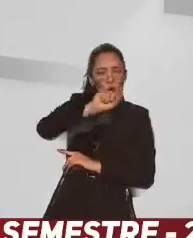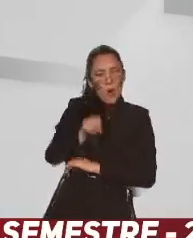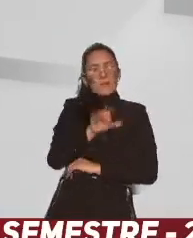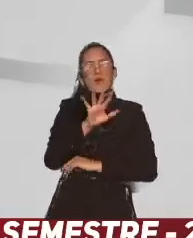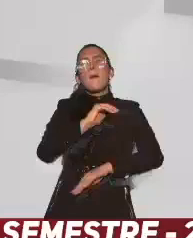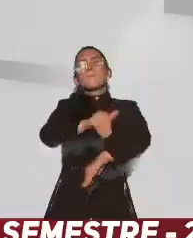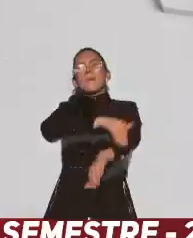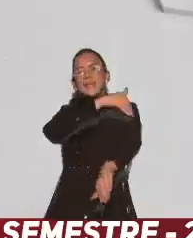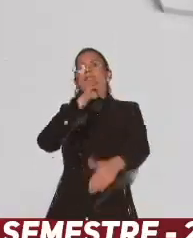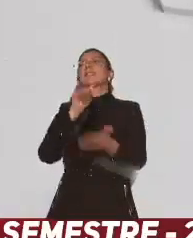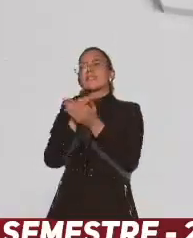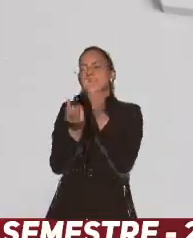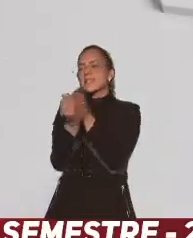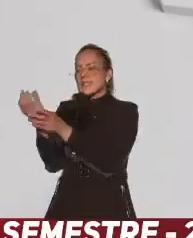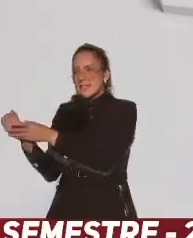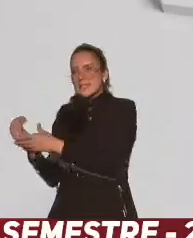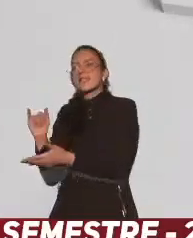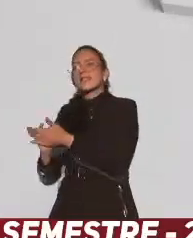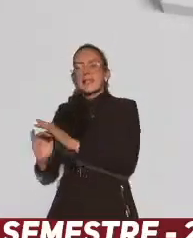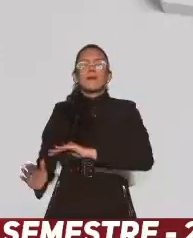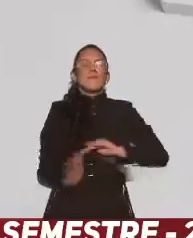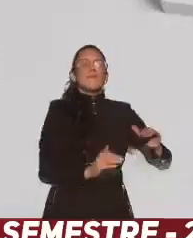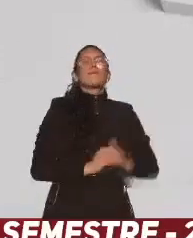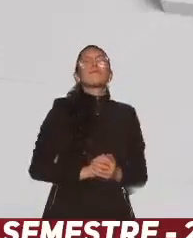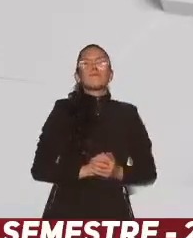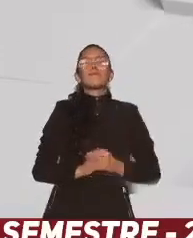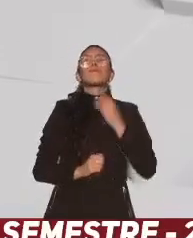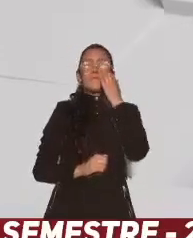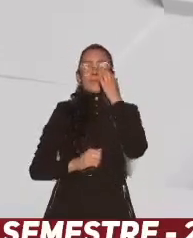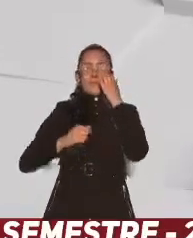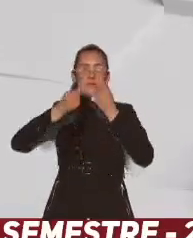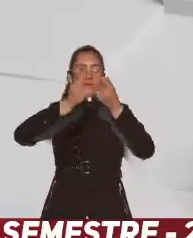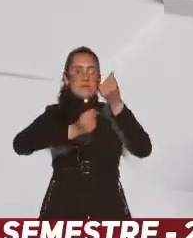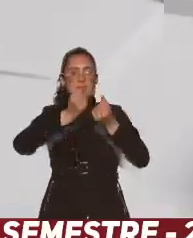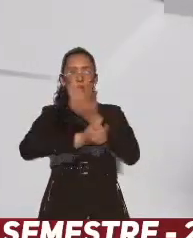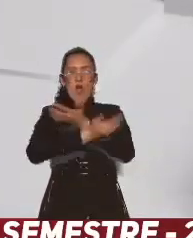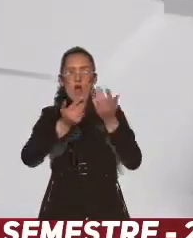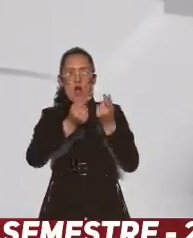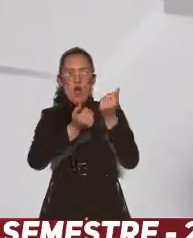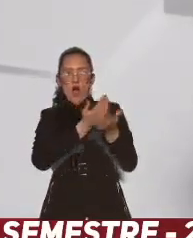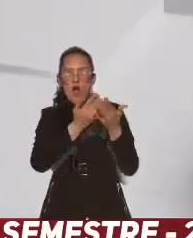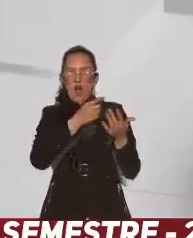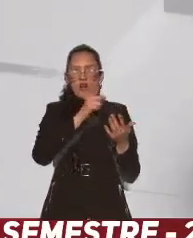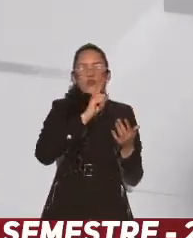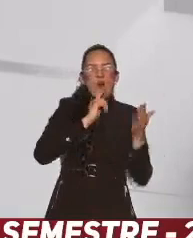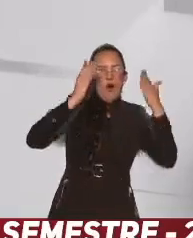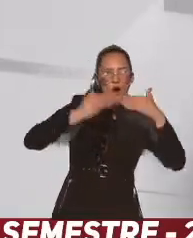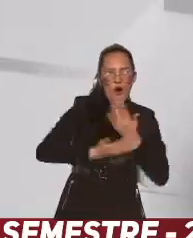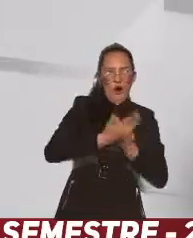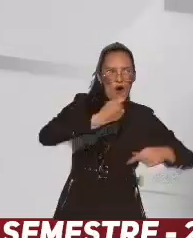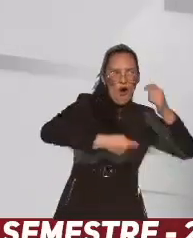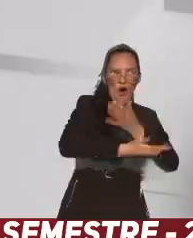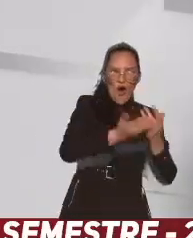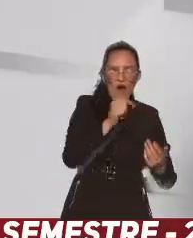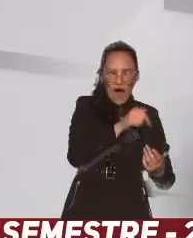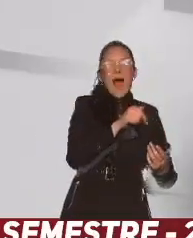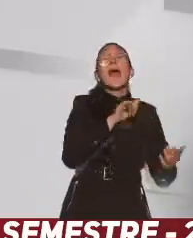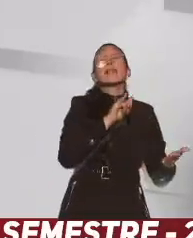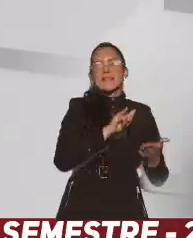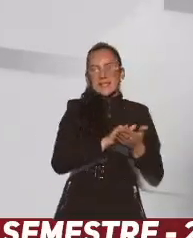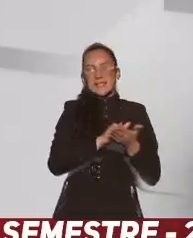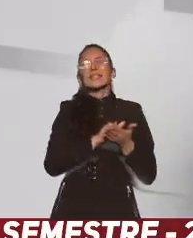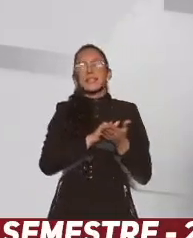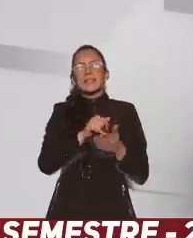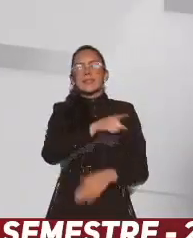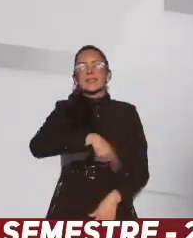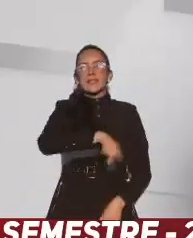el contexto de la afectación a las economías ilícitas de los grupos armados organizados, se realizó la extinción al derecho de dominio